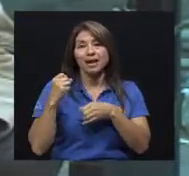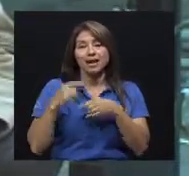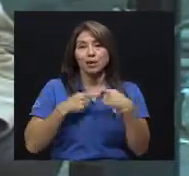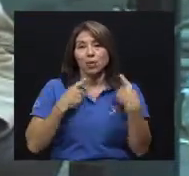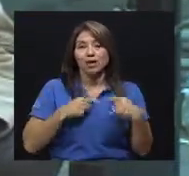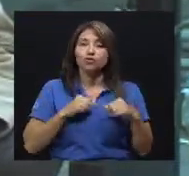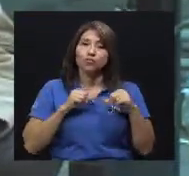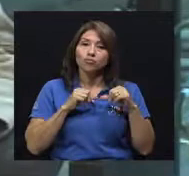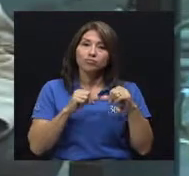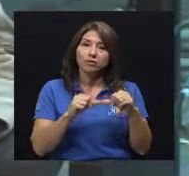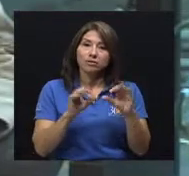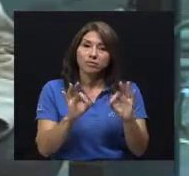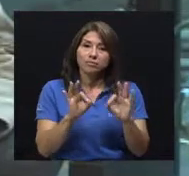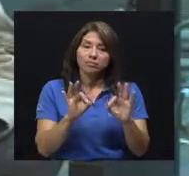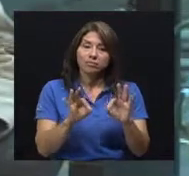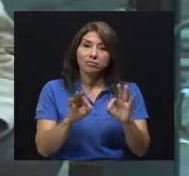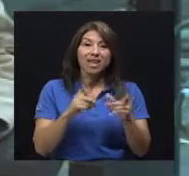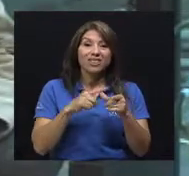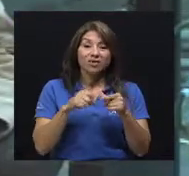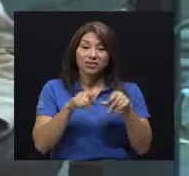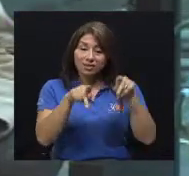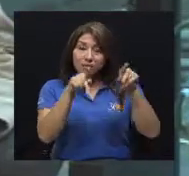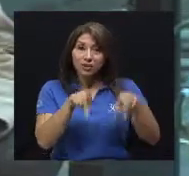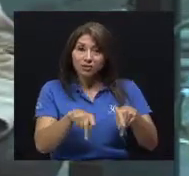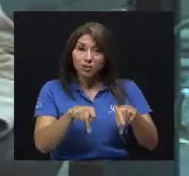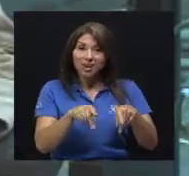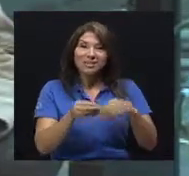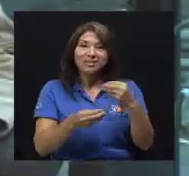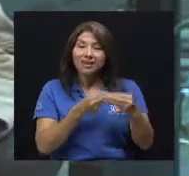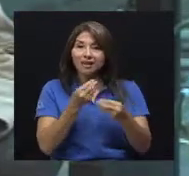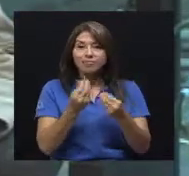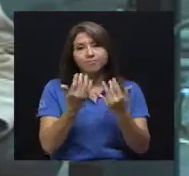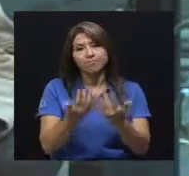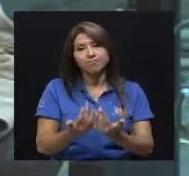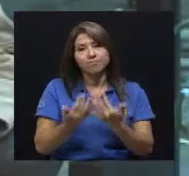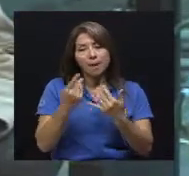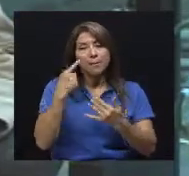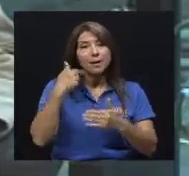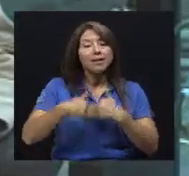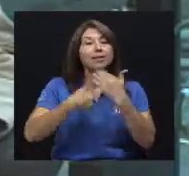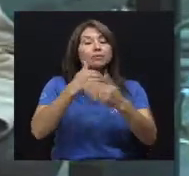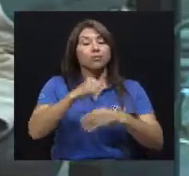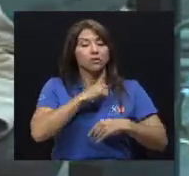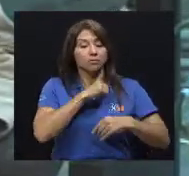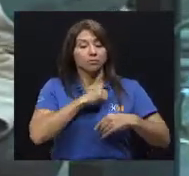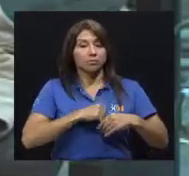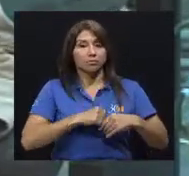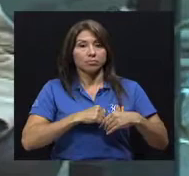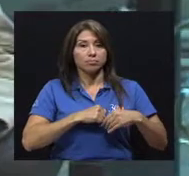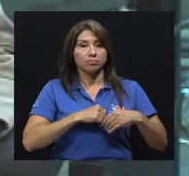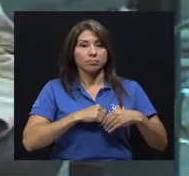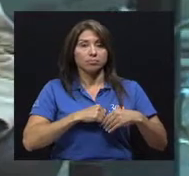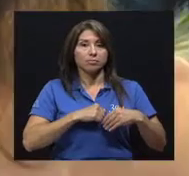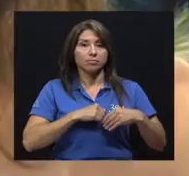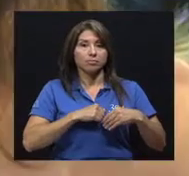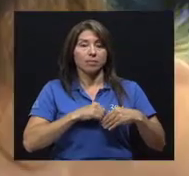son pacientes que al final son candidatos o entran en una lista de pacientes para trasplante